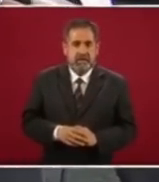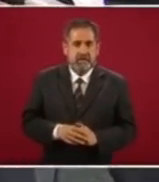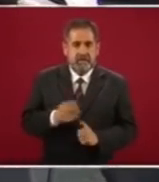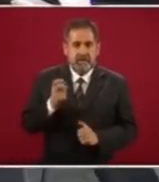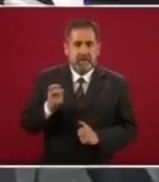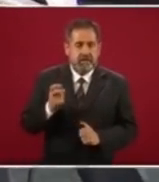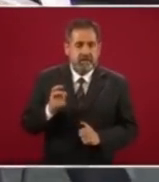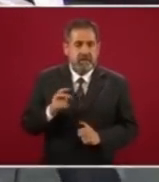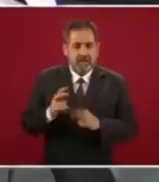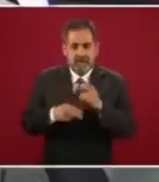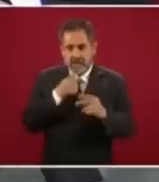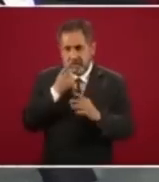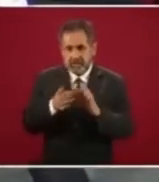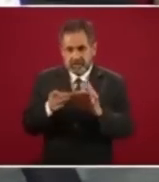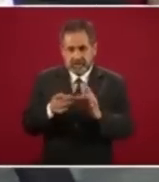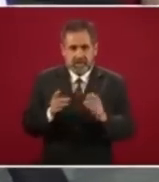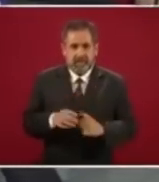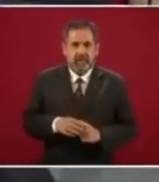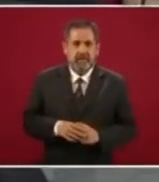lo voy a